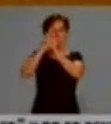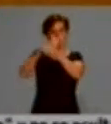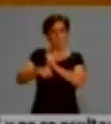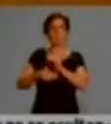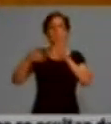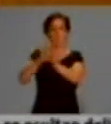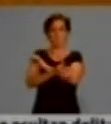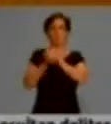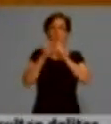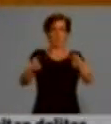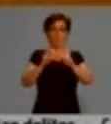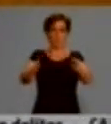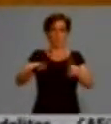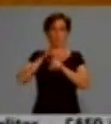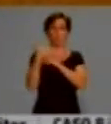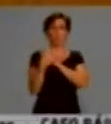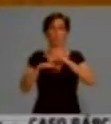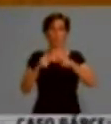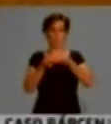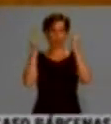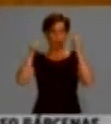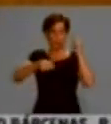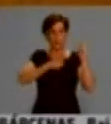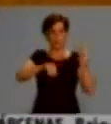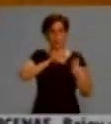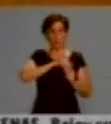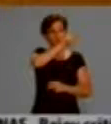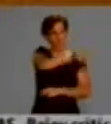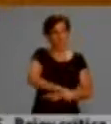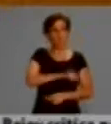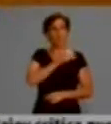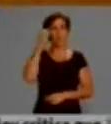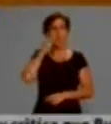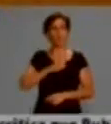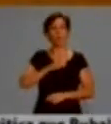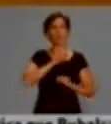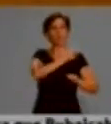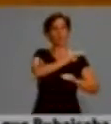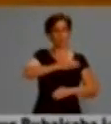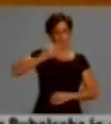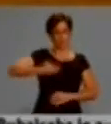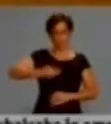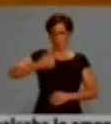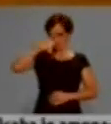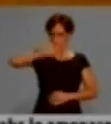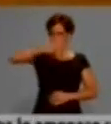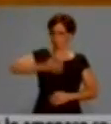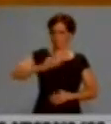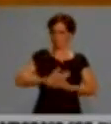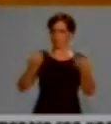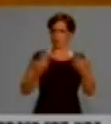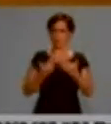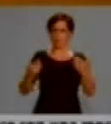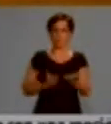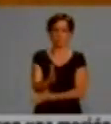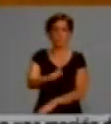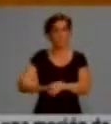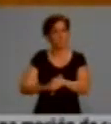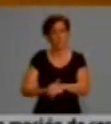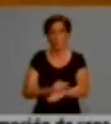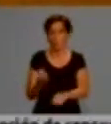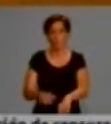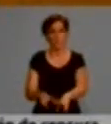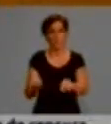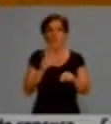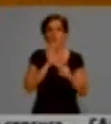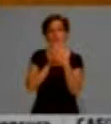este país. Señor Rajoy, si tan seguro está de sus verdades, si tan seguro está de su legitimidad, tiene ya que terminar, según hemos